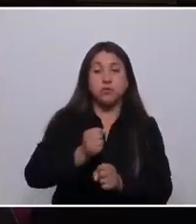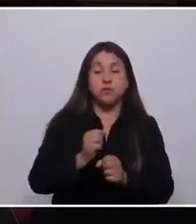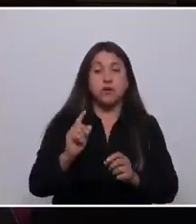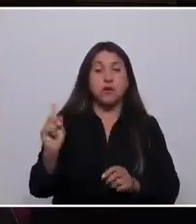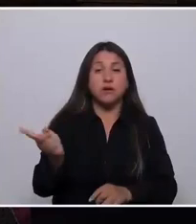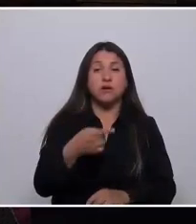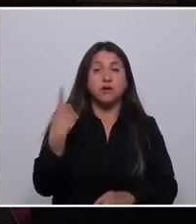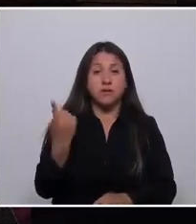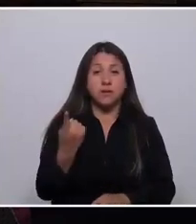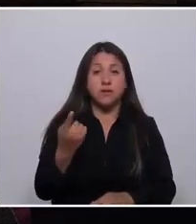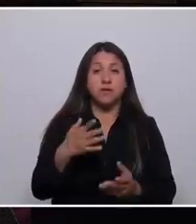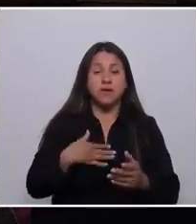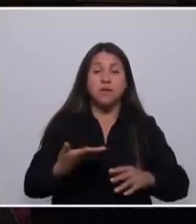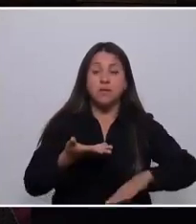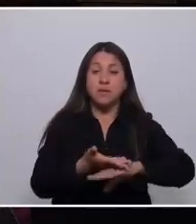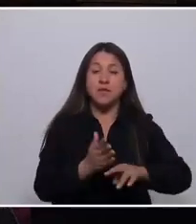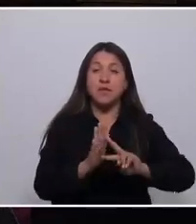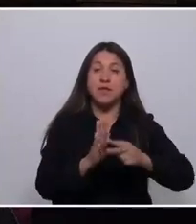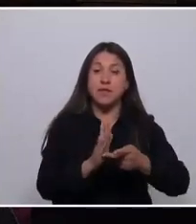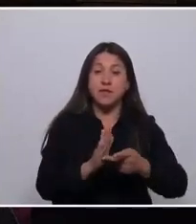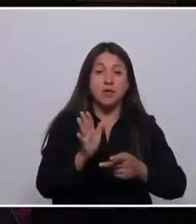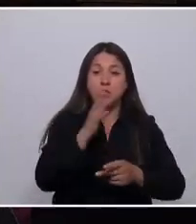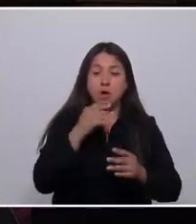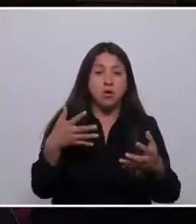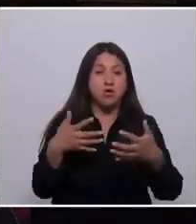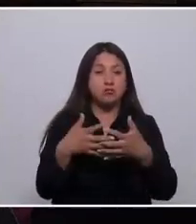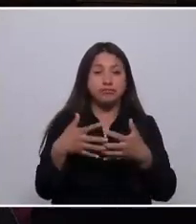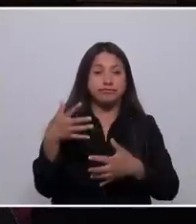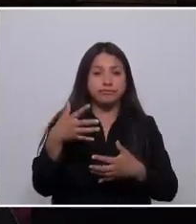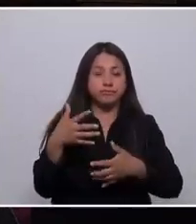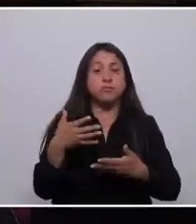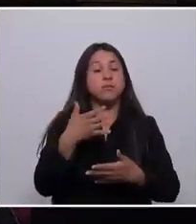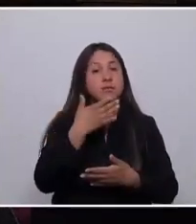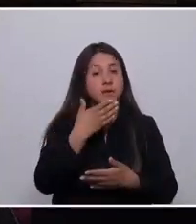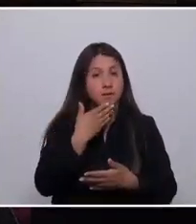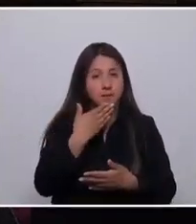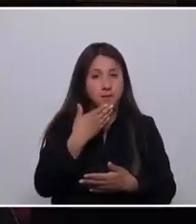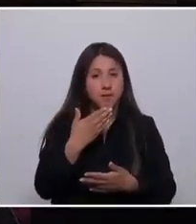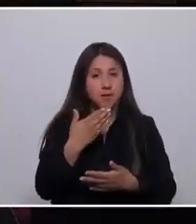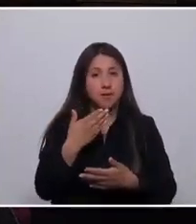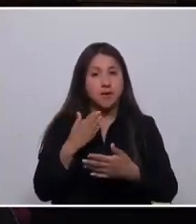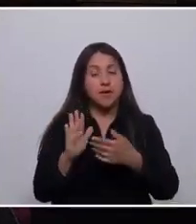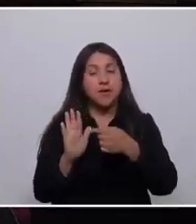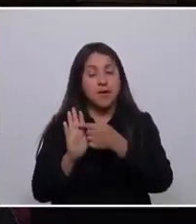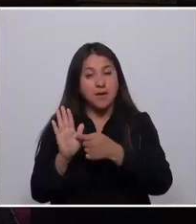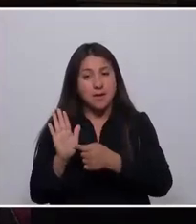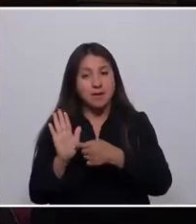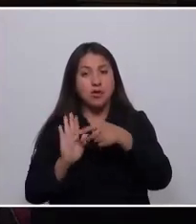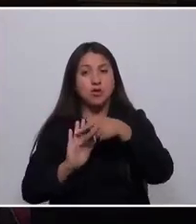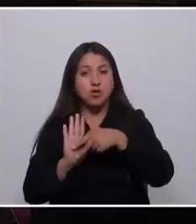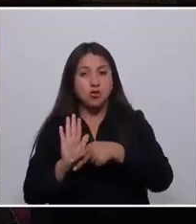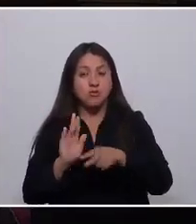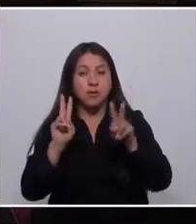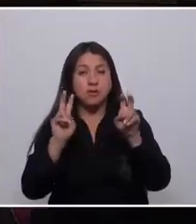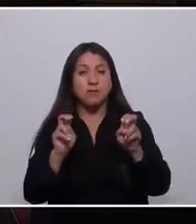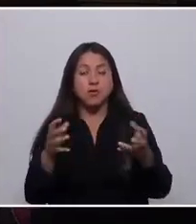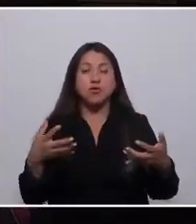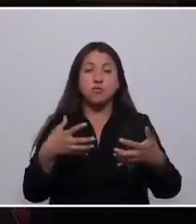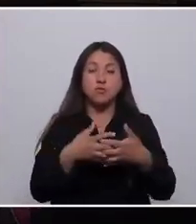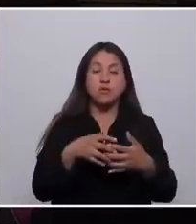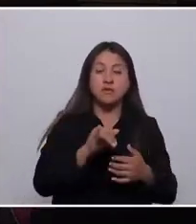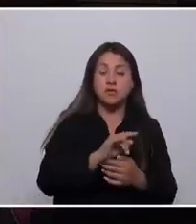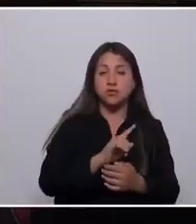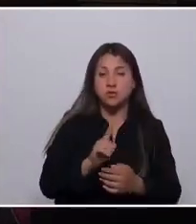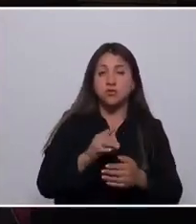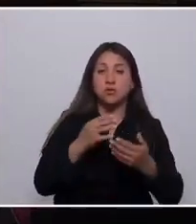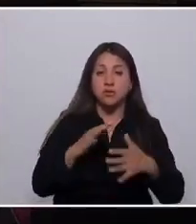admitan indicaciones porque resultan compatibles, también regirá respecto de estas la norma sobre compatibilidad que habíamos